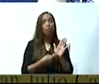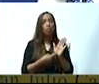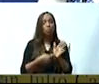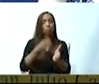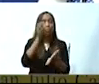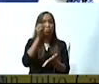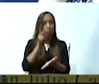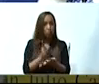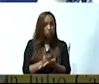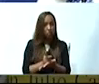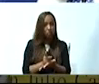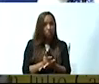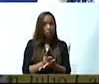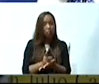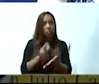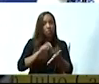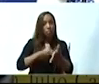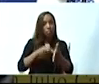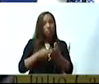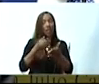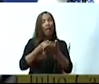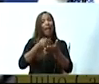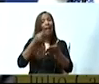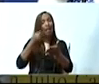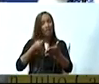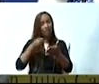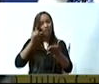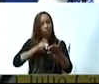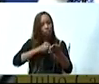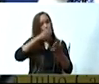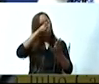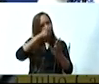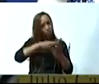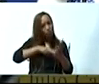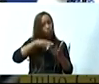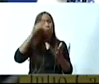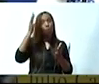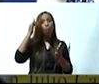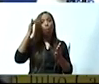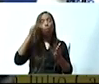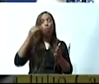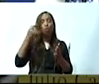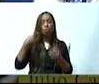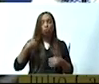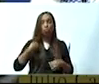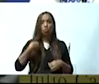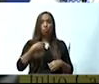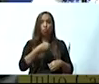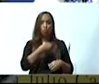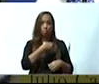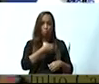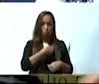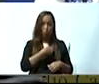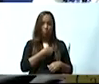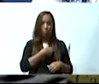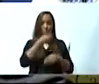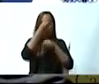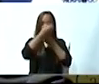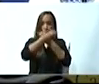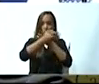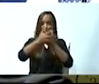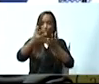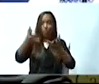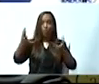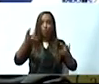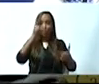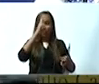que nosotros somos sus representantes, sus intermediarios, como bien lo define Carlos Eduardo Mena Keimen. Los que leen